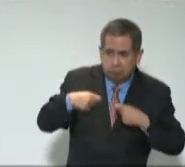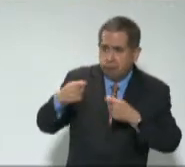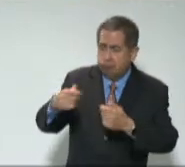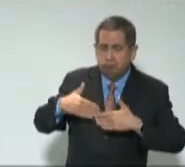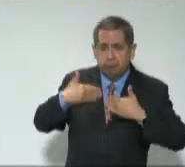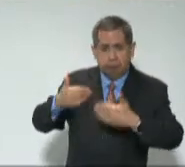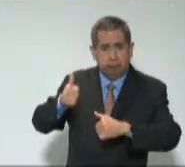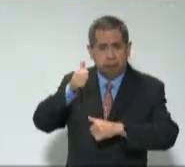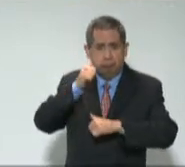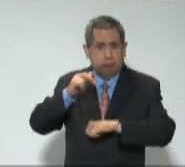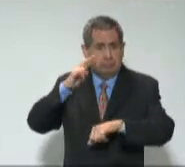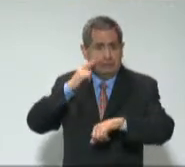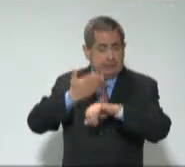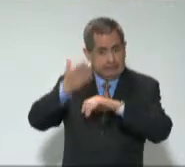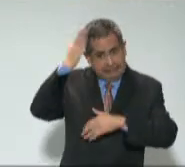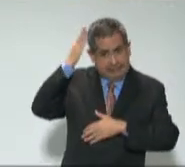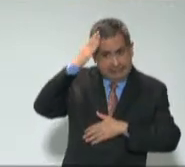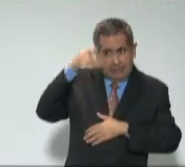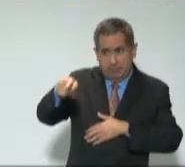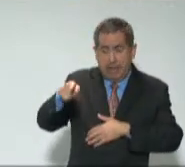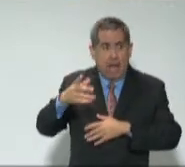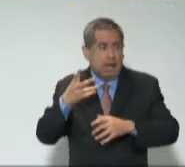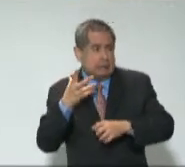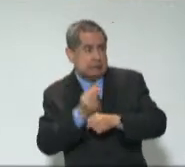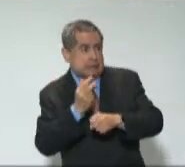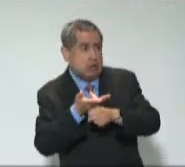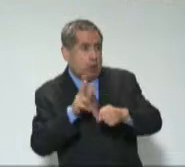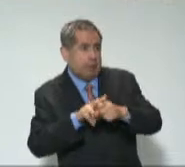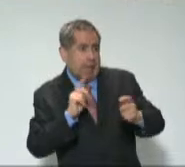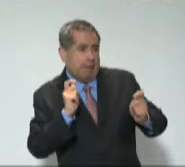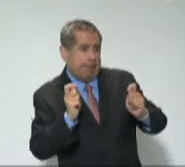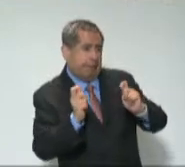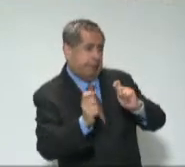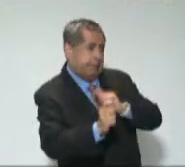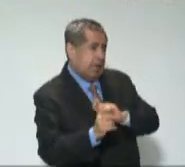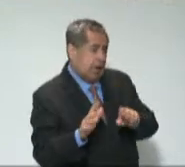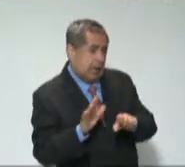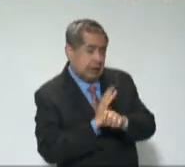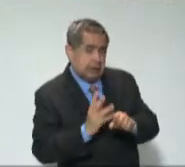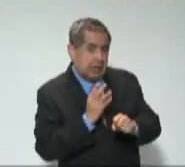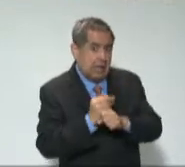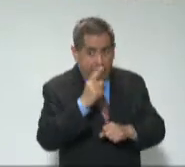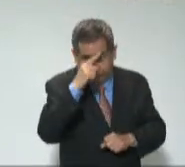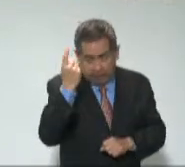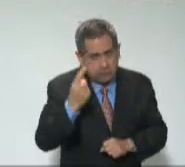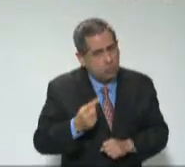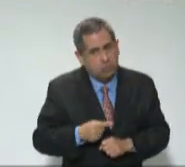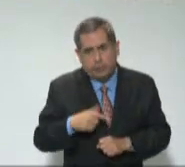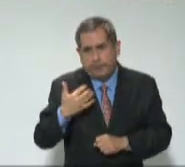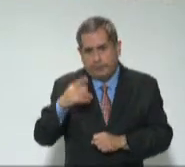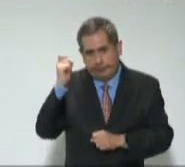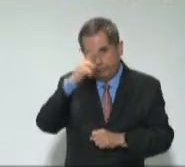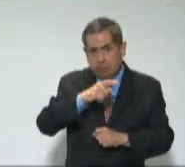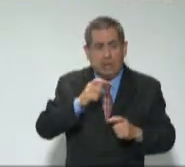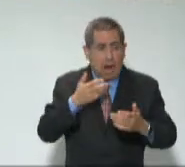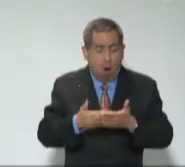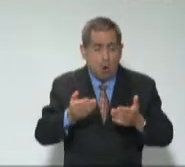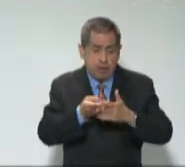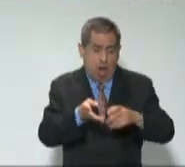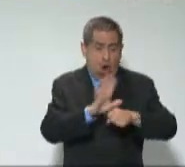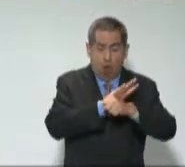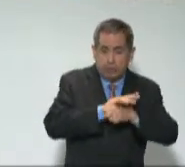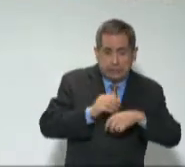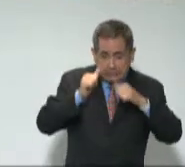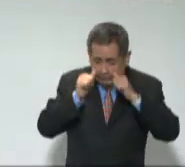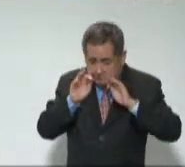haer la columna vertebral de la reconversión no ha sido nada fácil y por eso hoy estar atendiendo a la mayoría de los pacientes de por